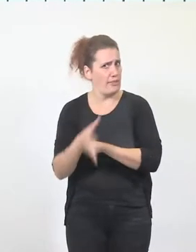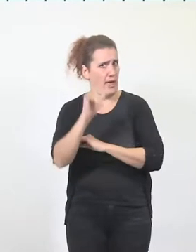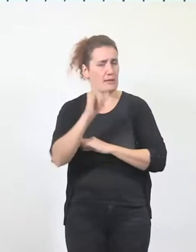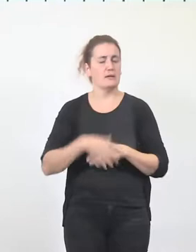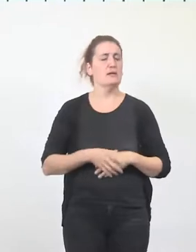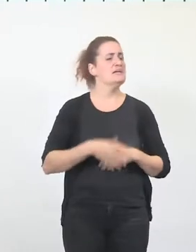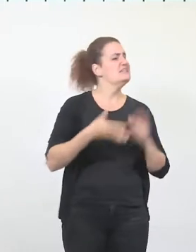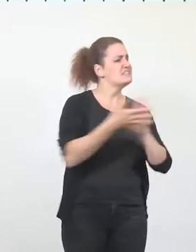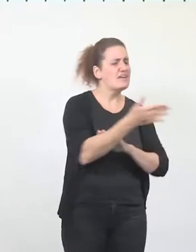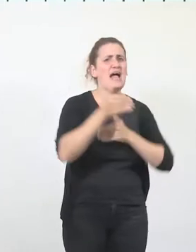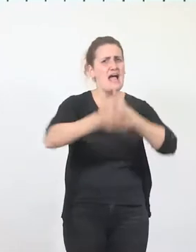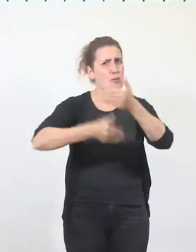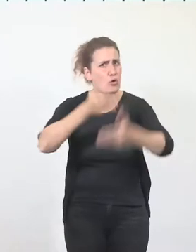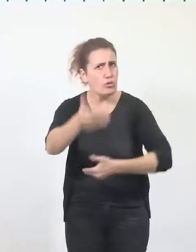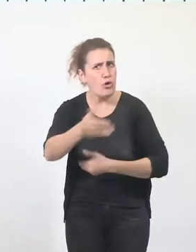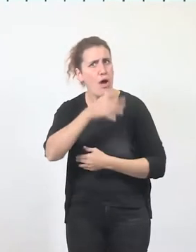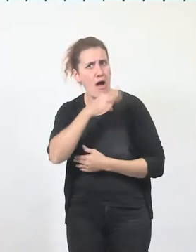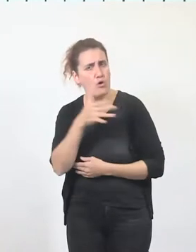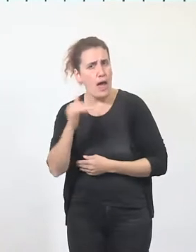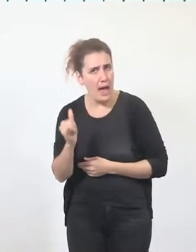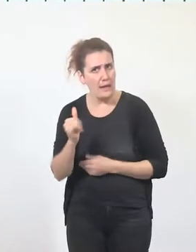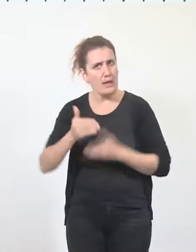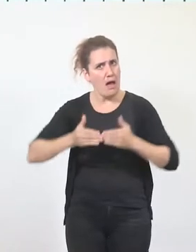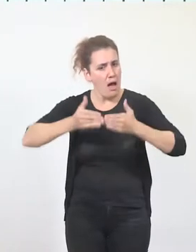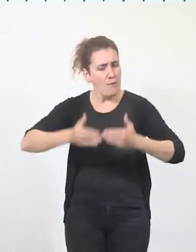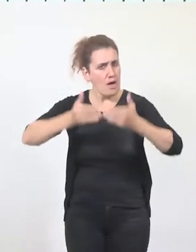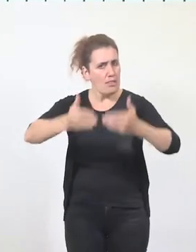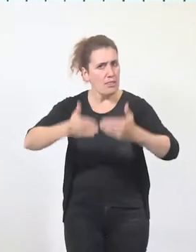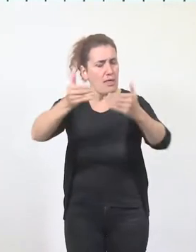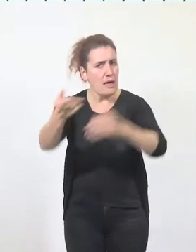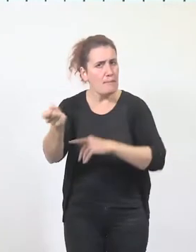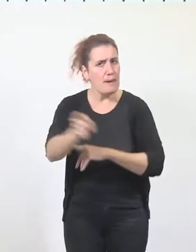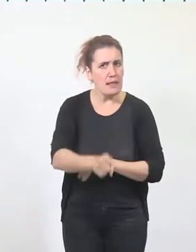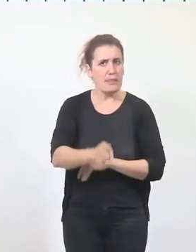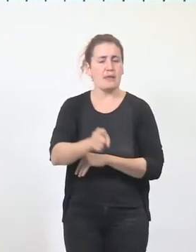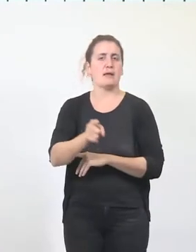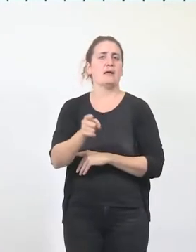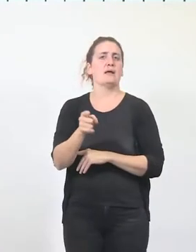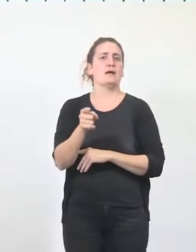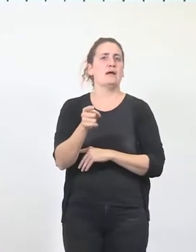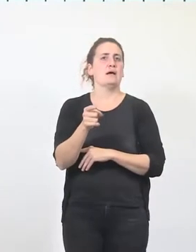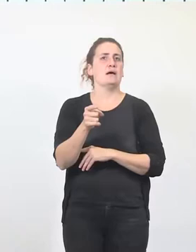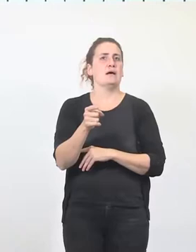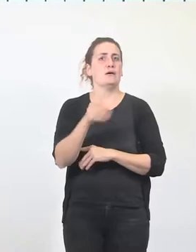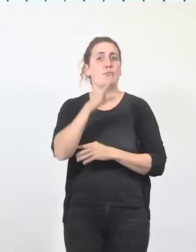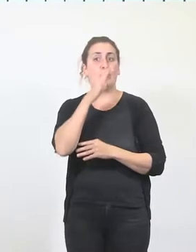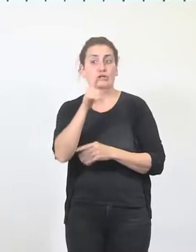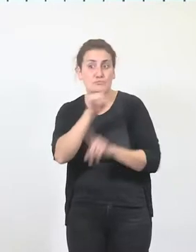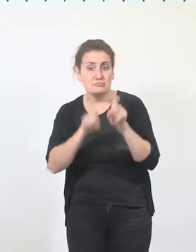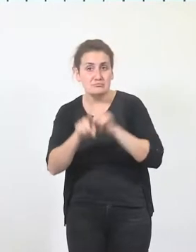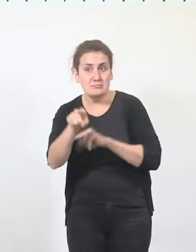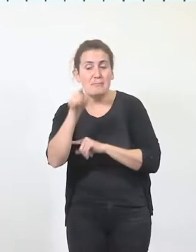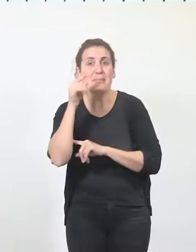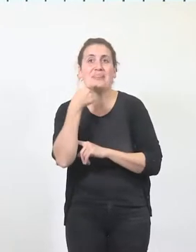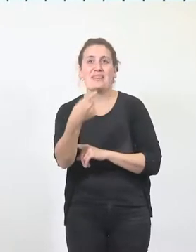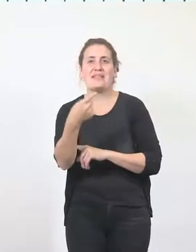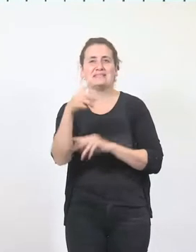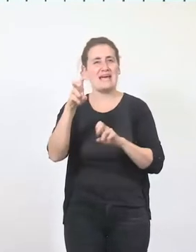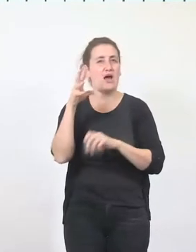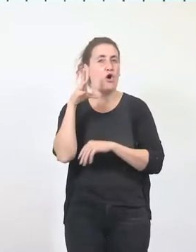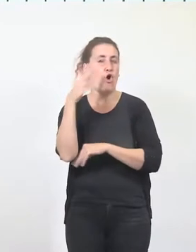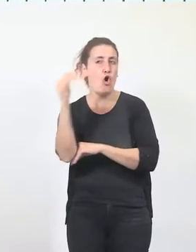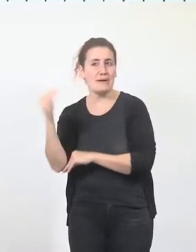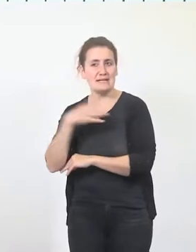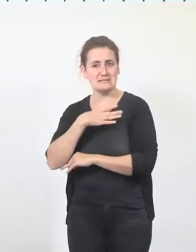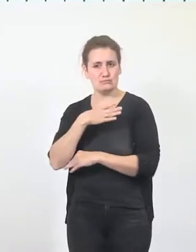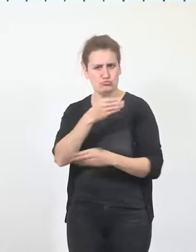ha habido una evolución, se está avanzando, siempre se ha tenido en cuenta y ahora se podrá tener más. Ahora, por esa cuestión que mencionas de que hay muchas